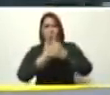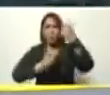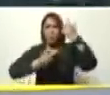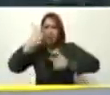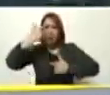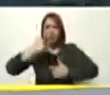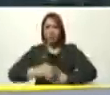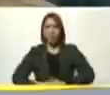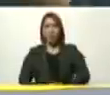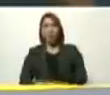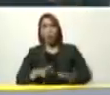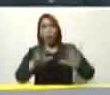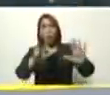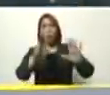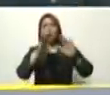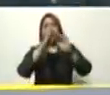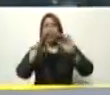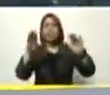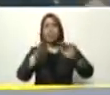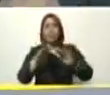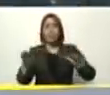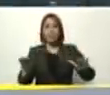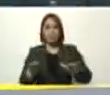Chávez, 8 de diciembre.